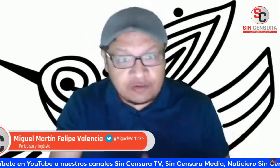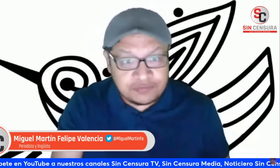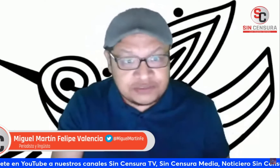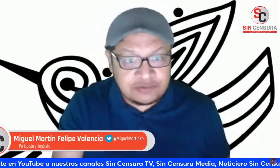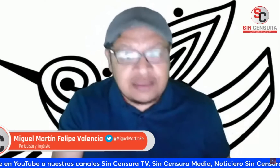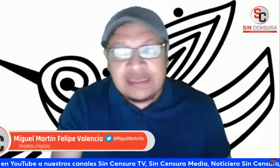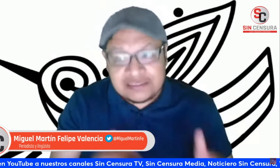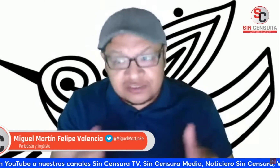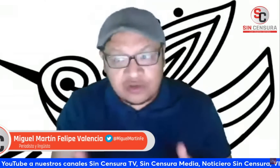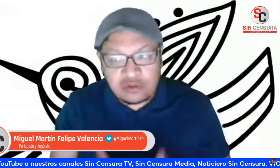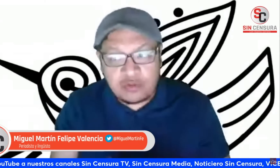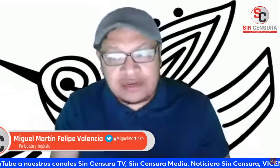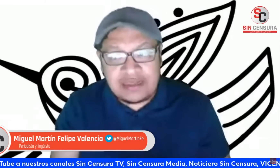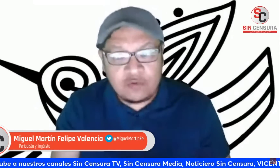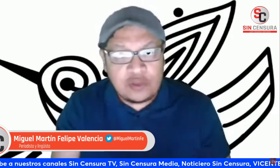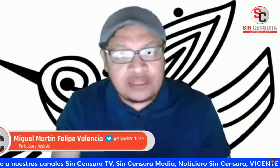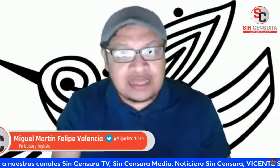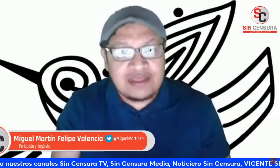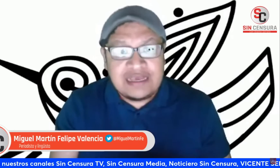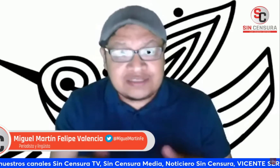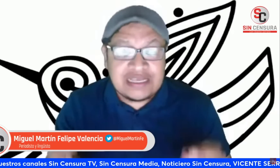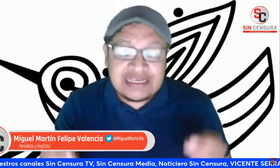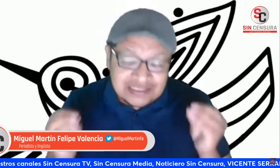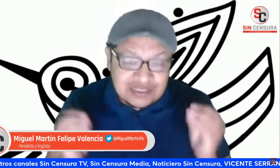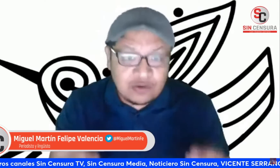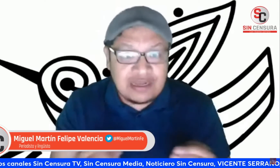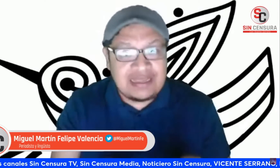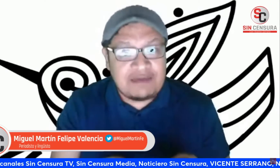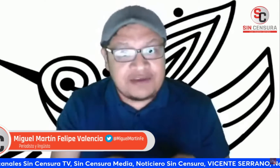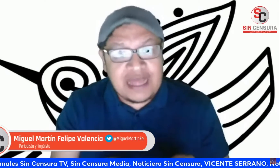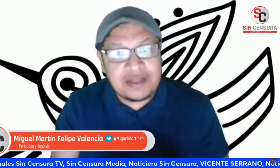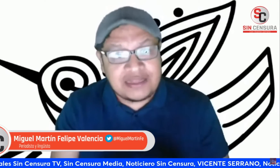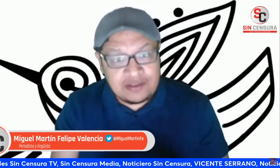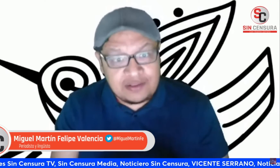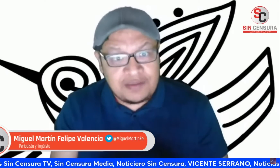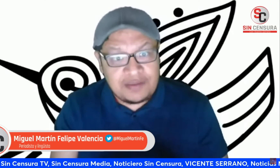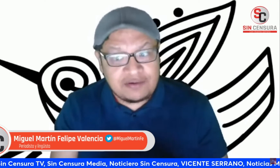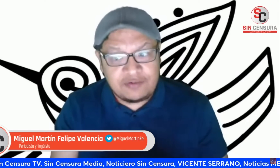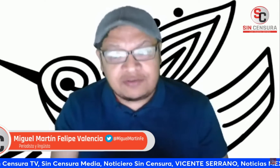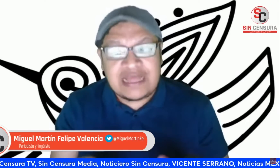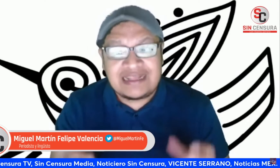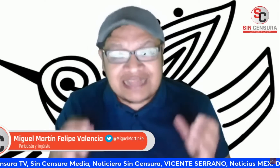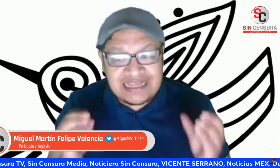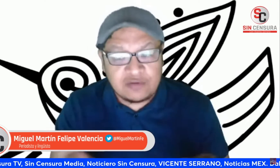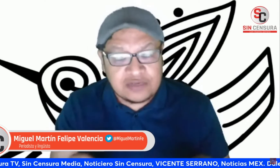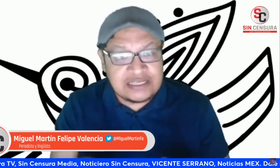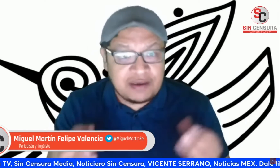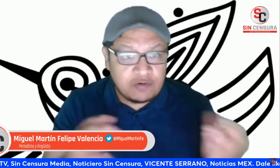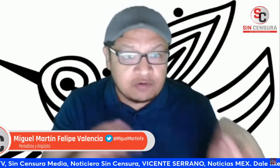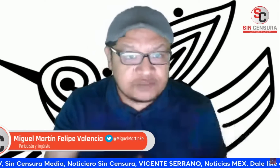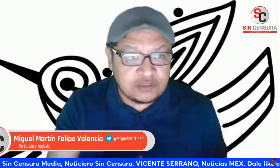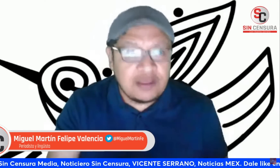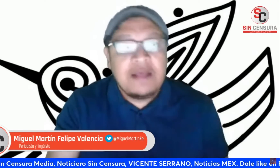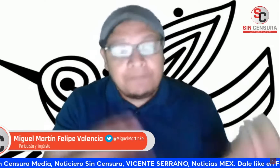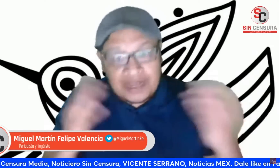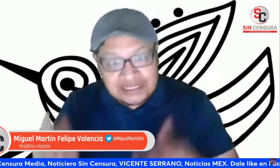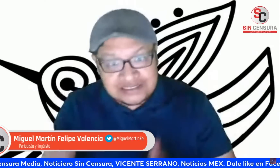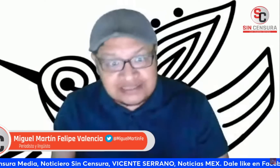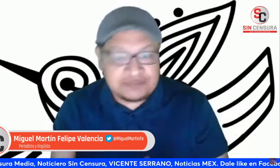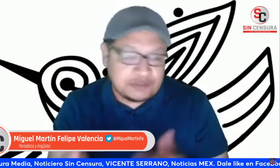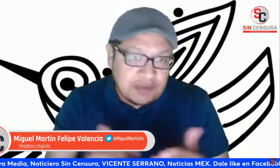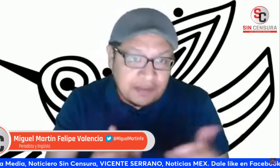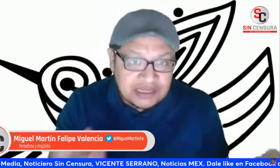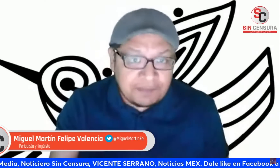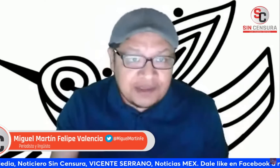combate a la corrupción. Eso es lo que no toman en cuenta. Eso es lo que le afectaba tanto a México, ¿no? Tanto que se iba en corrupción, más